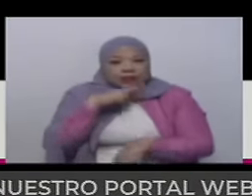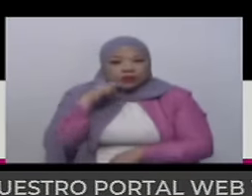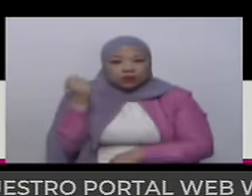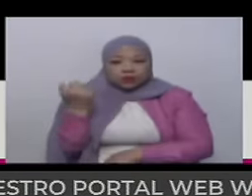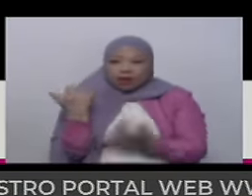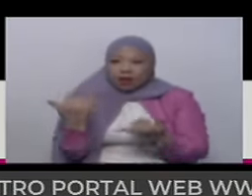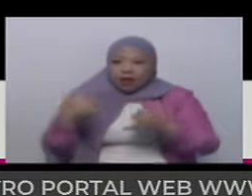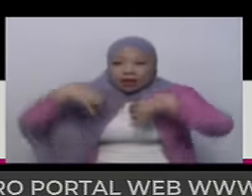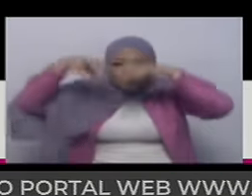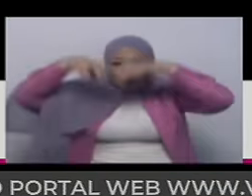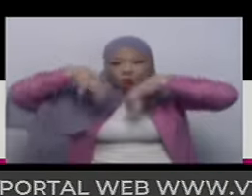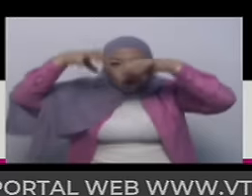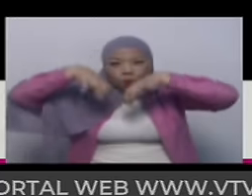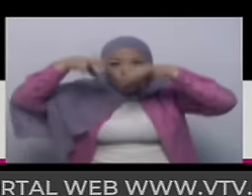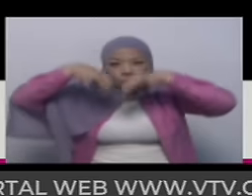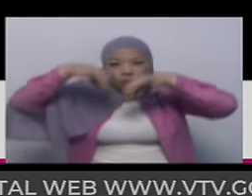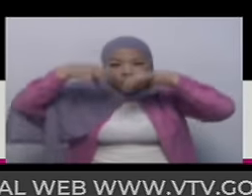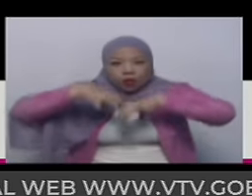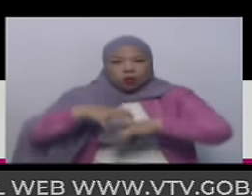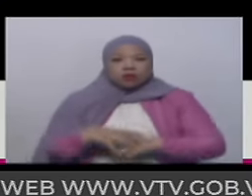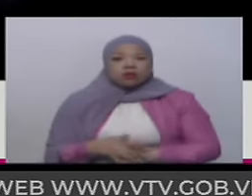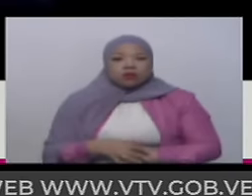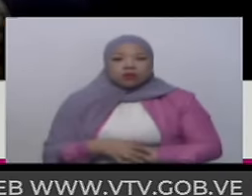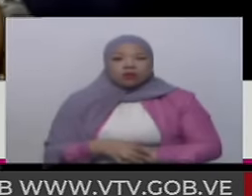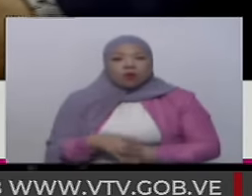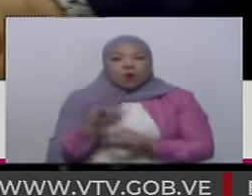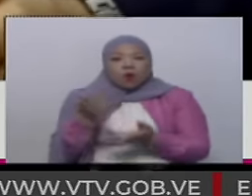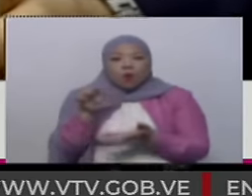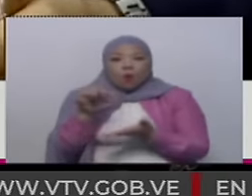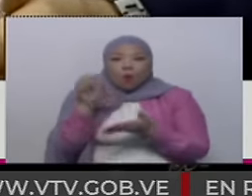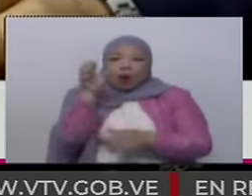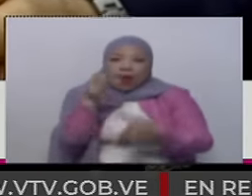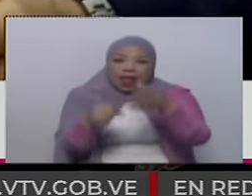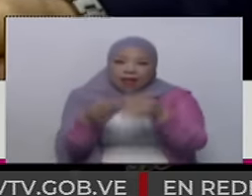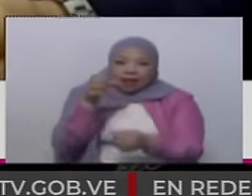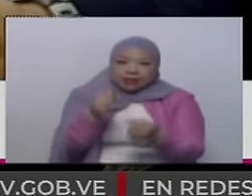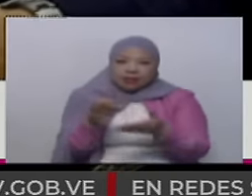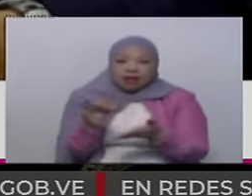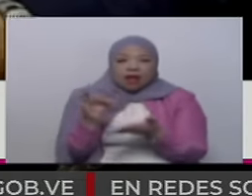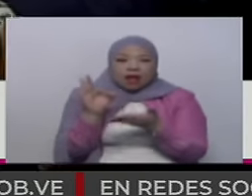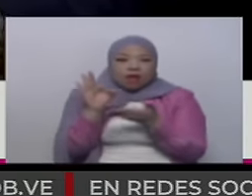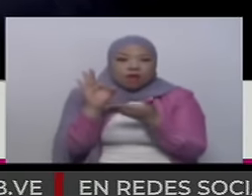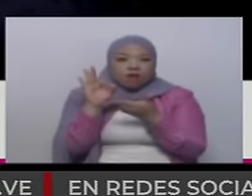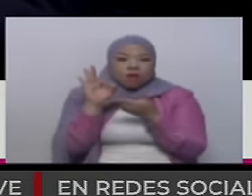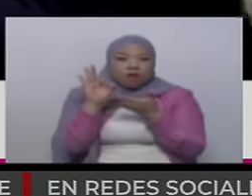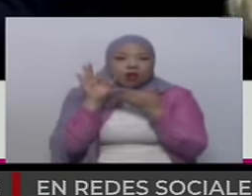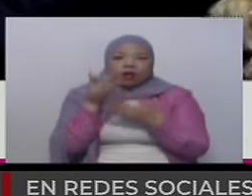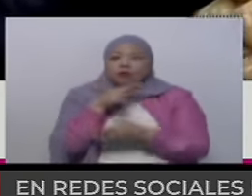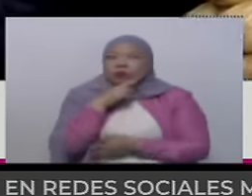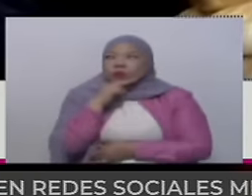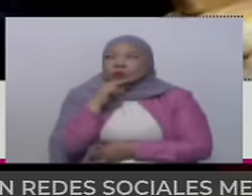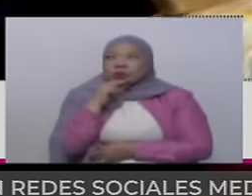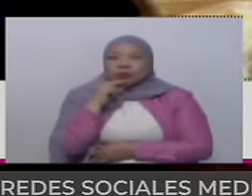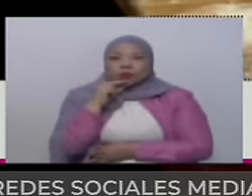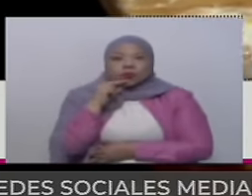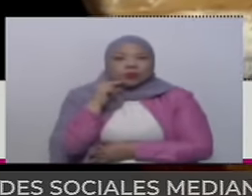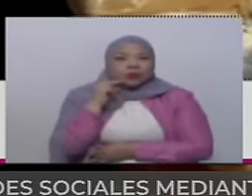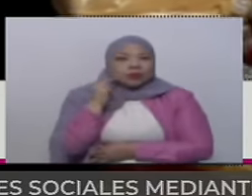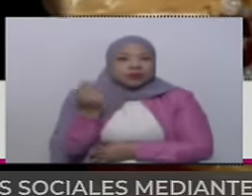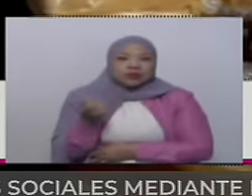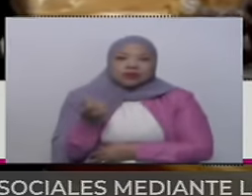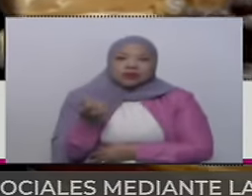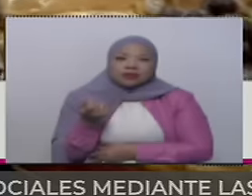lloviendo, esto, con un marroncito, ¿ah? Espectacular. Ernesto Villegas,